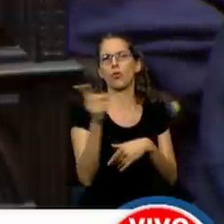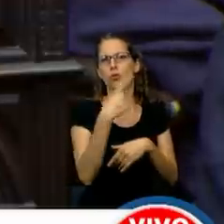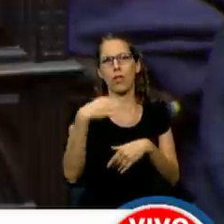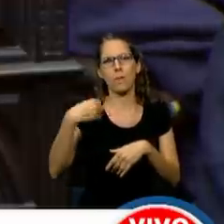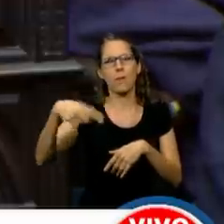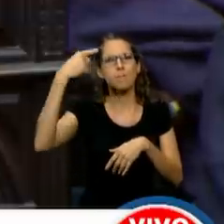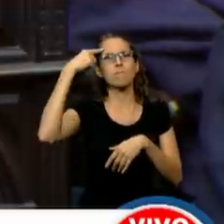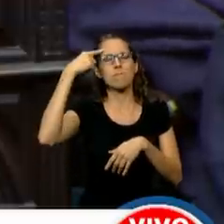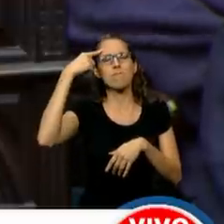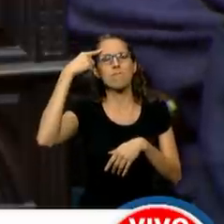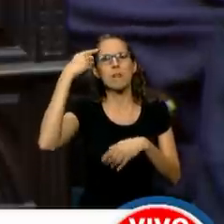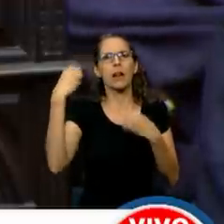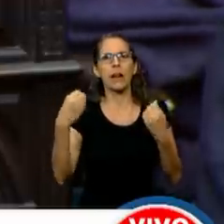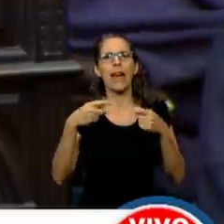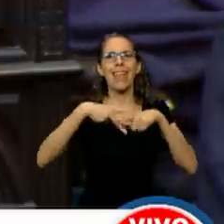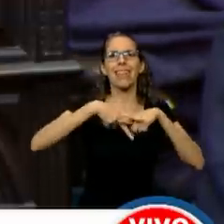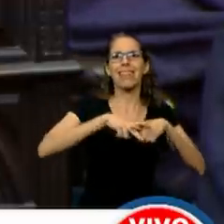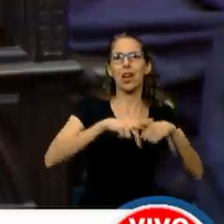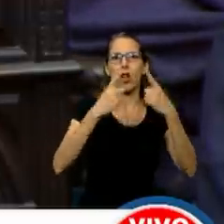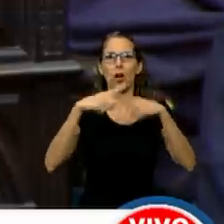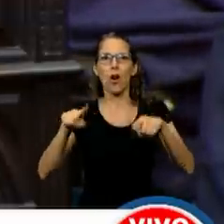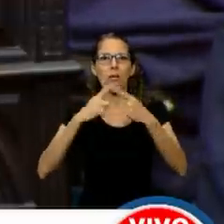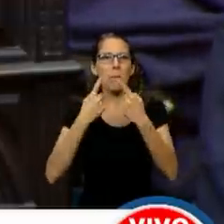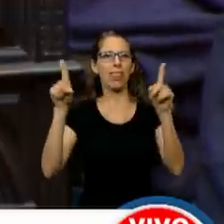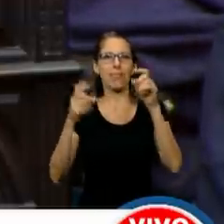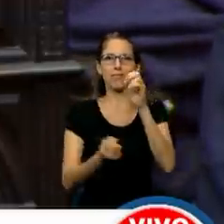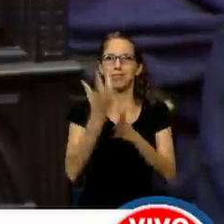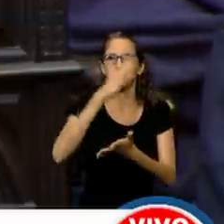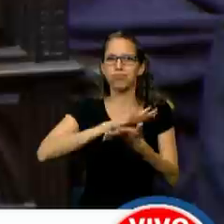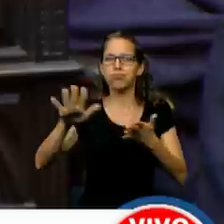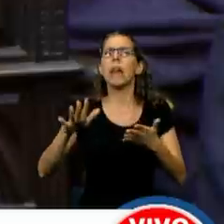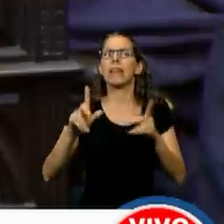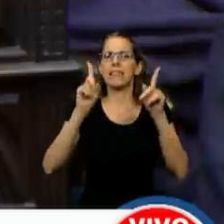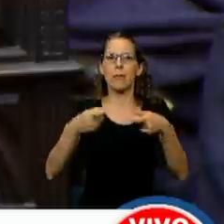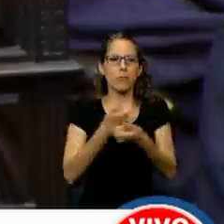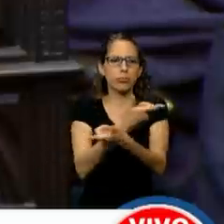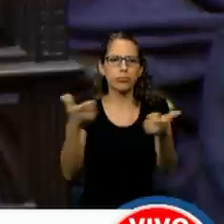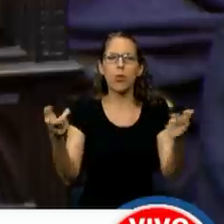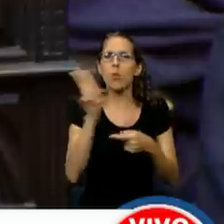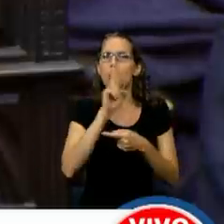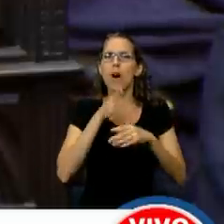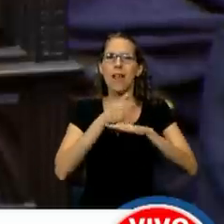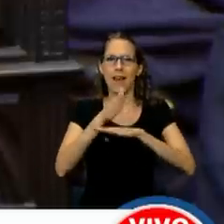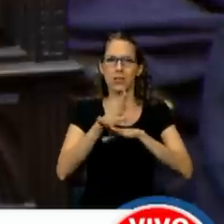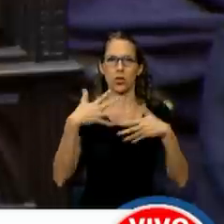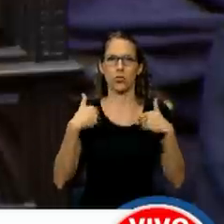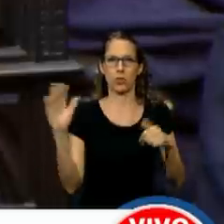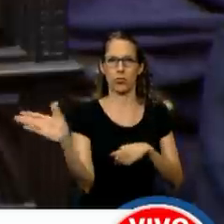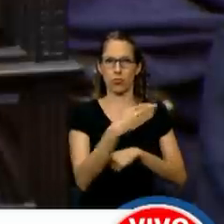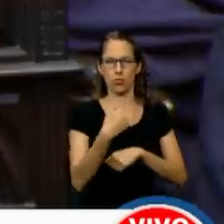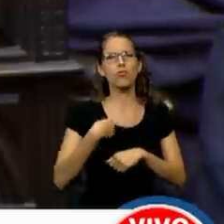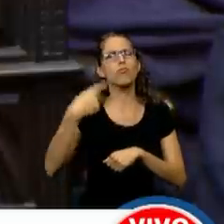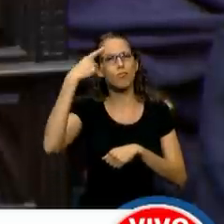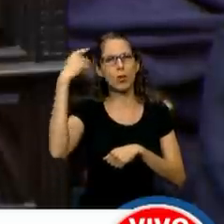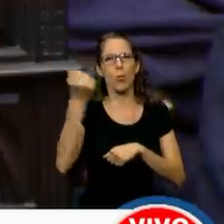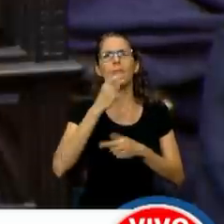en la innovación tecnológica y darle acceso a la salud a todas las mujeres también creo en las políticas públicas